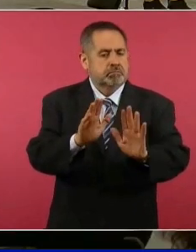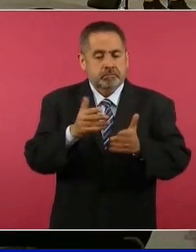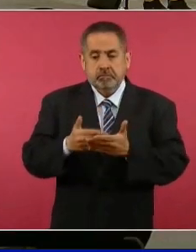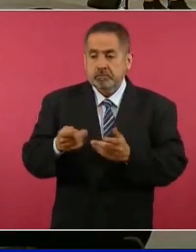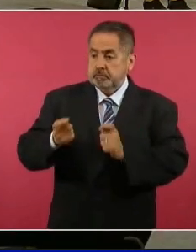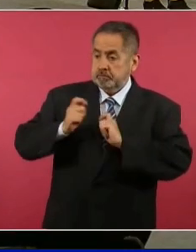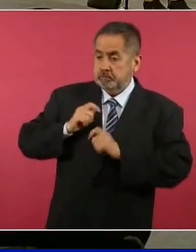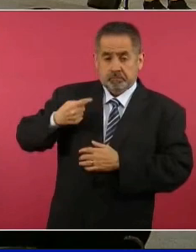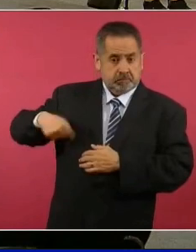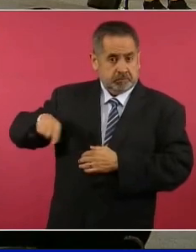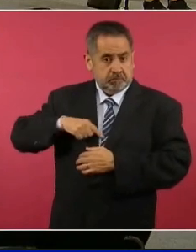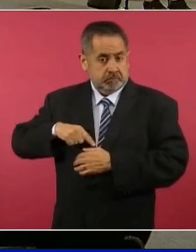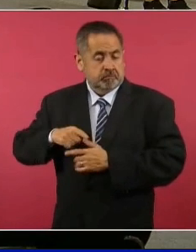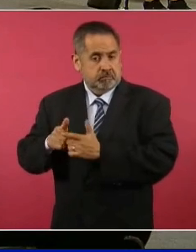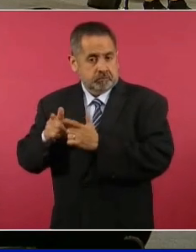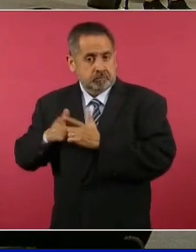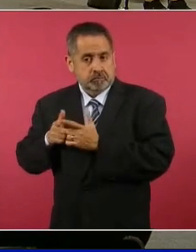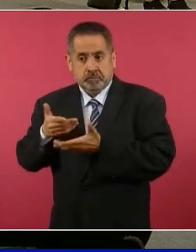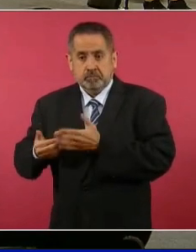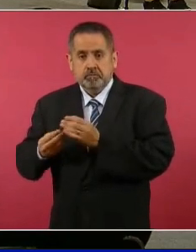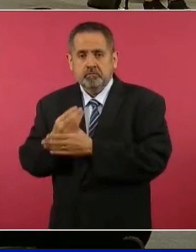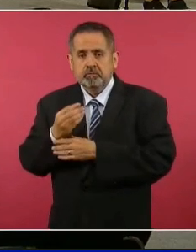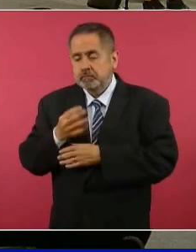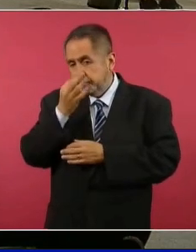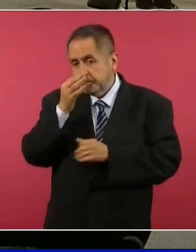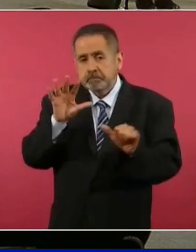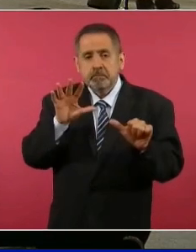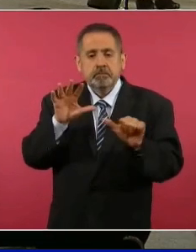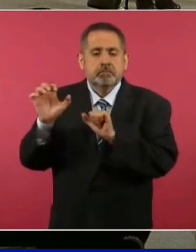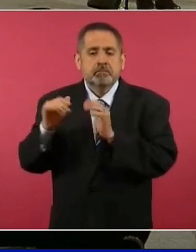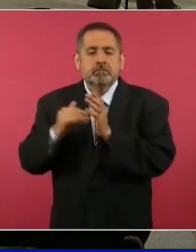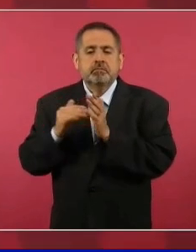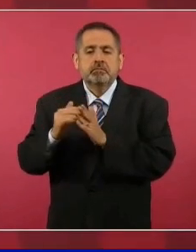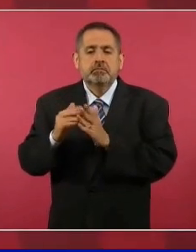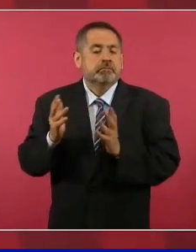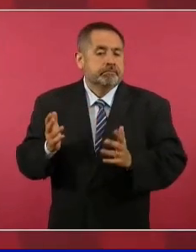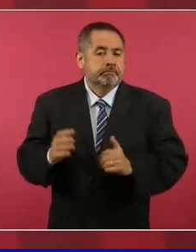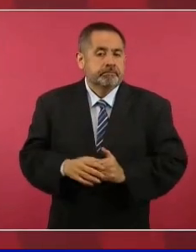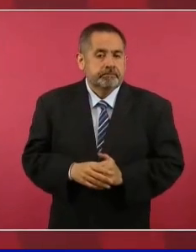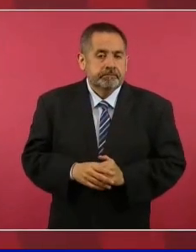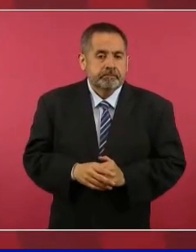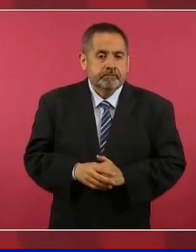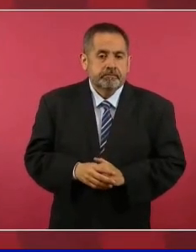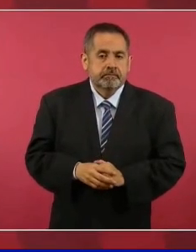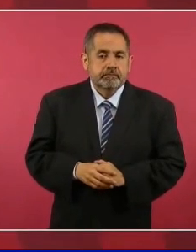estamos ejerciendo este año 600 millones,